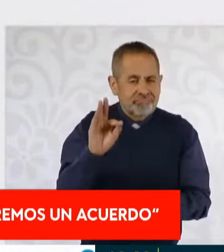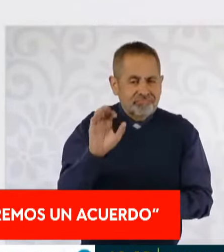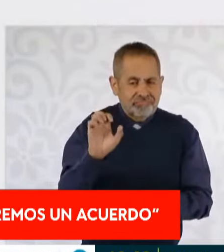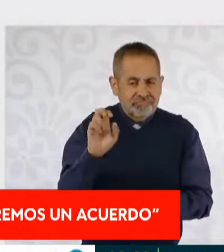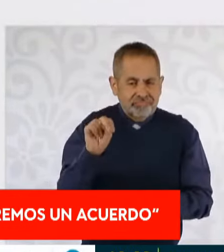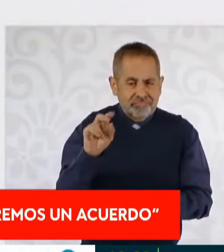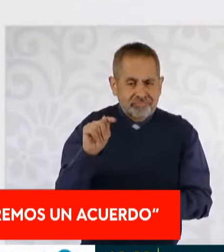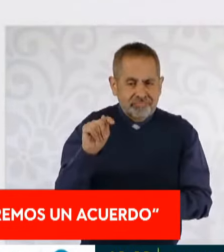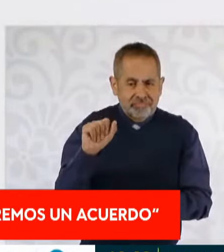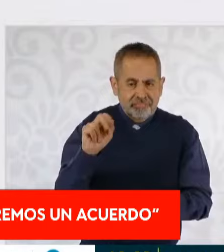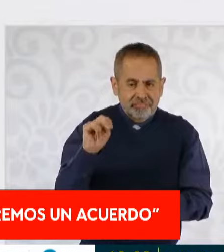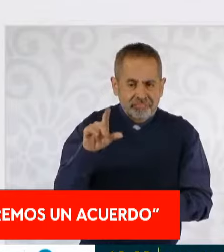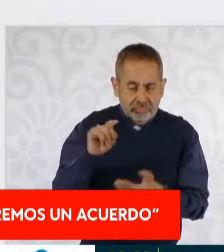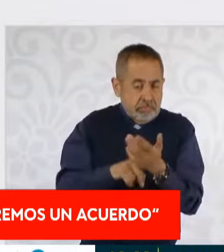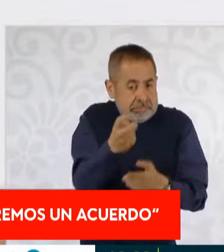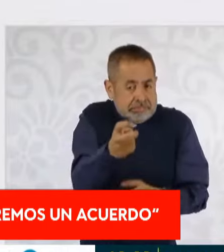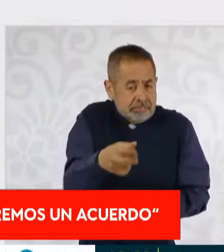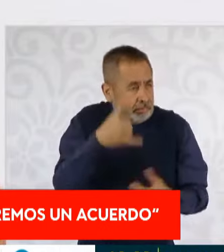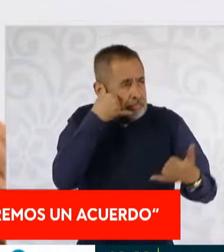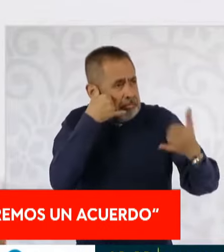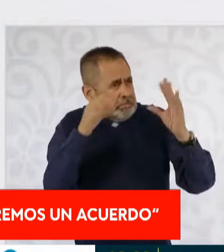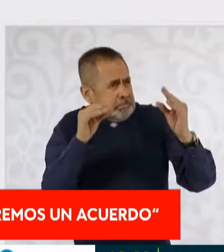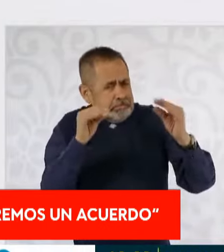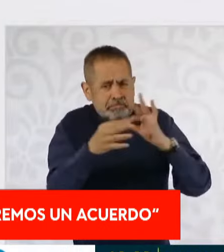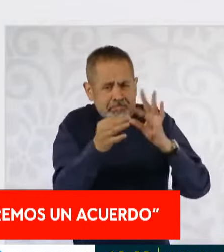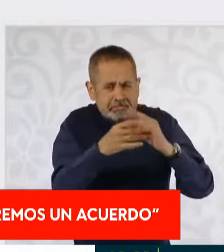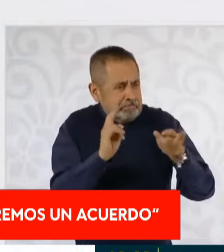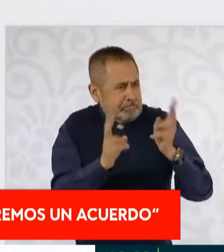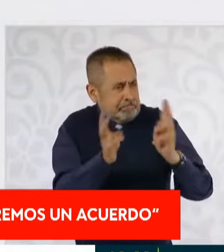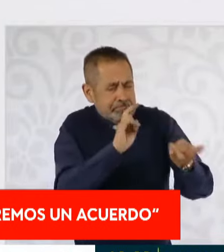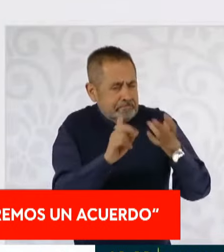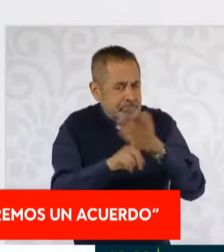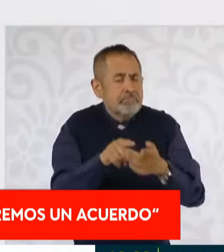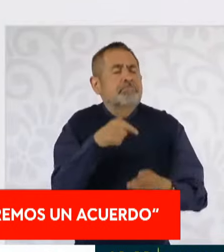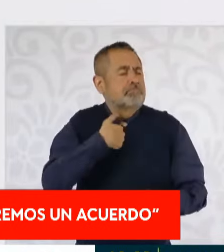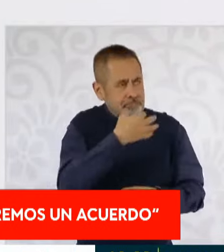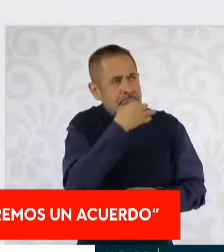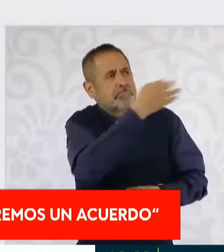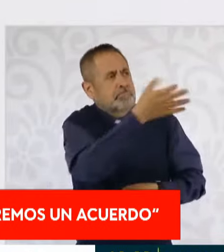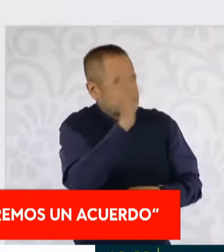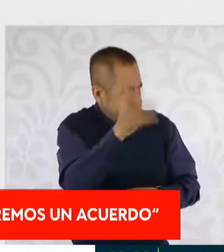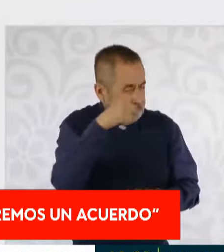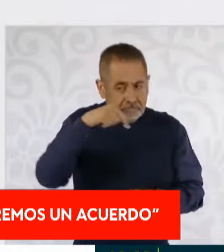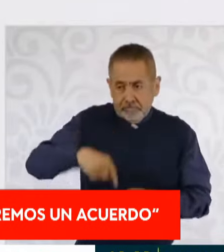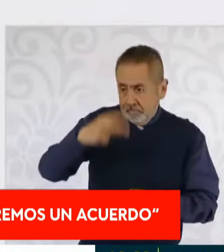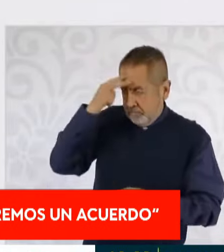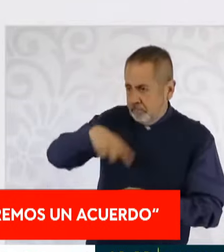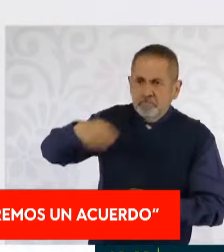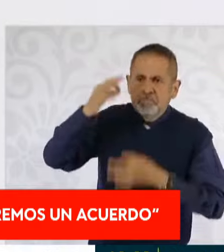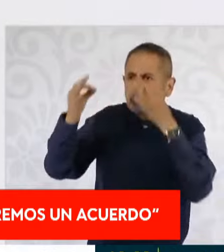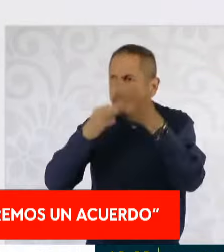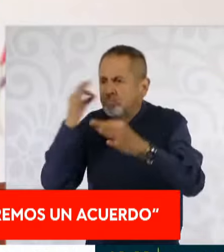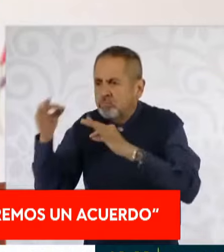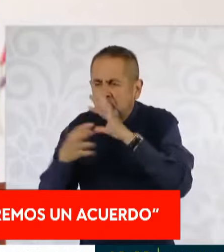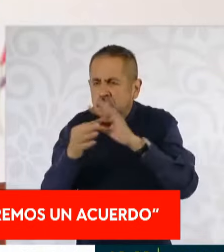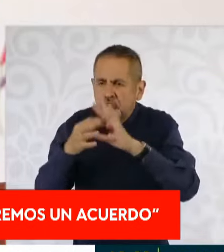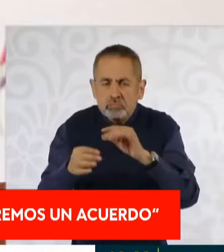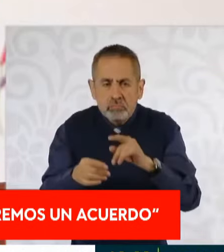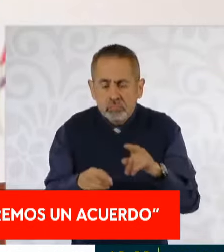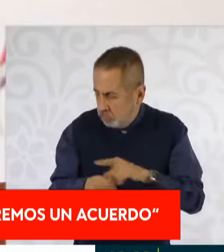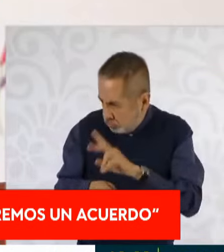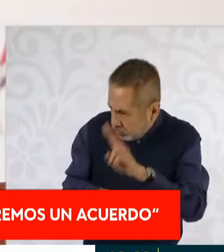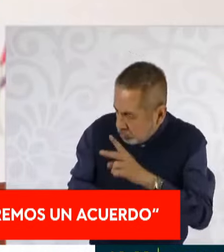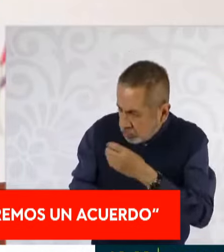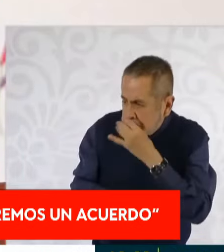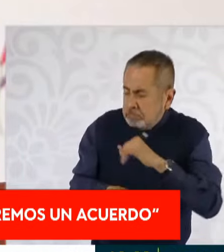la conversación. Incluso hablamos de la campaña que se hizo en México, que le interesó mucho. Y